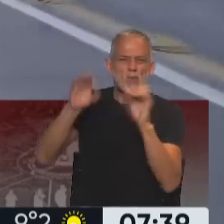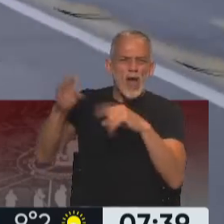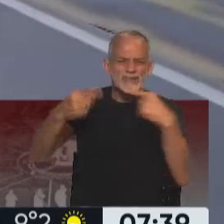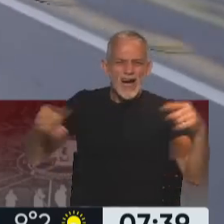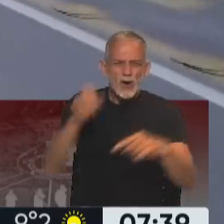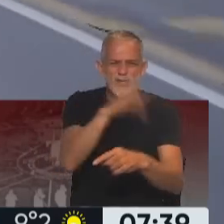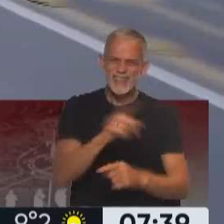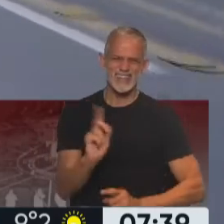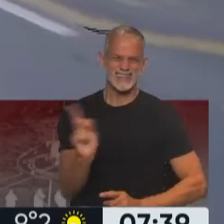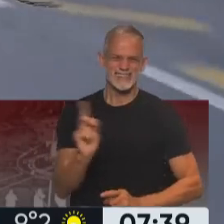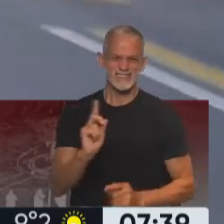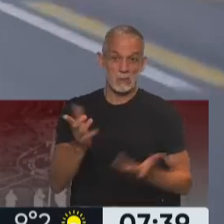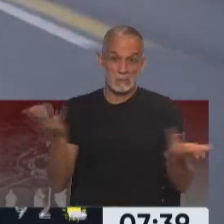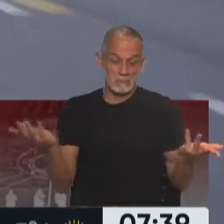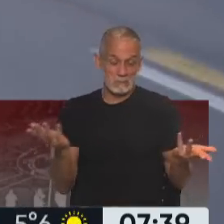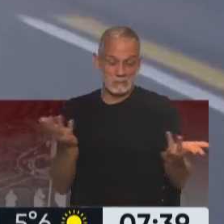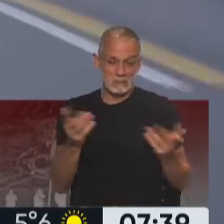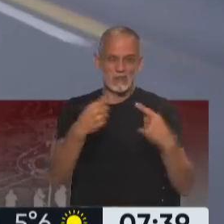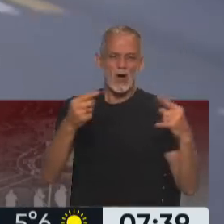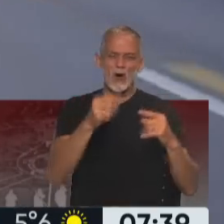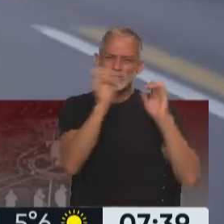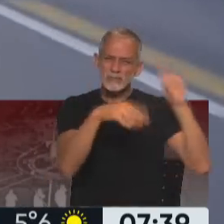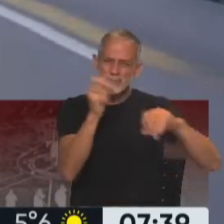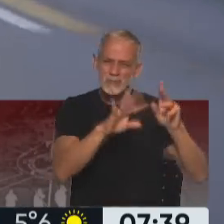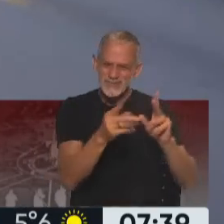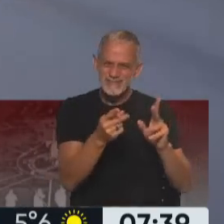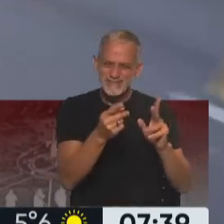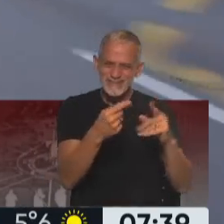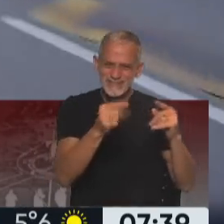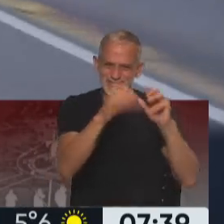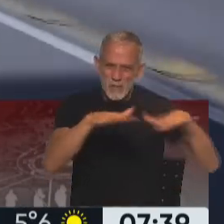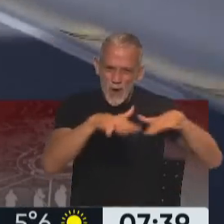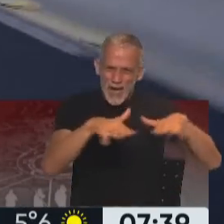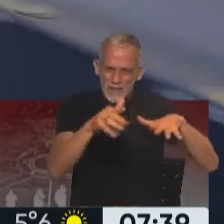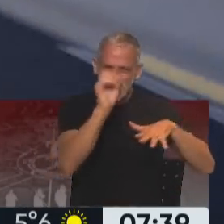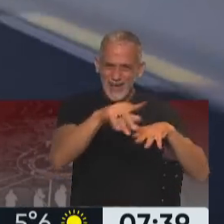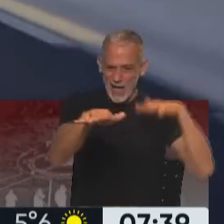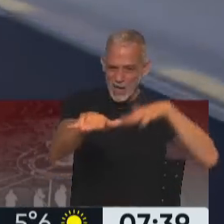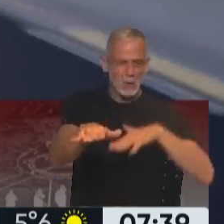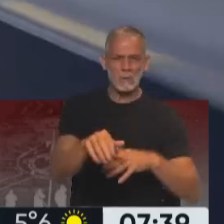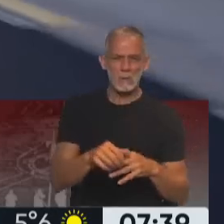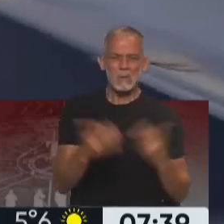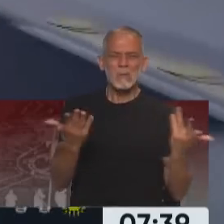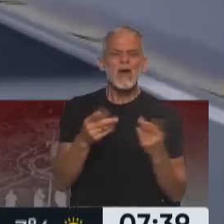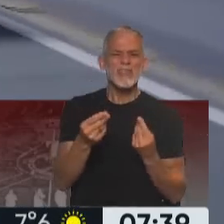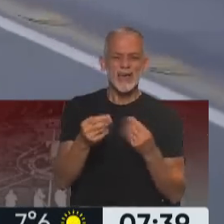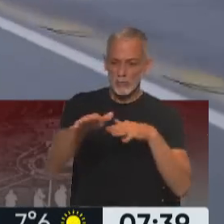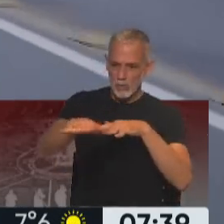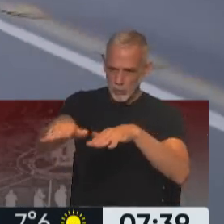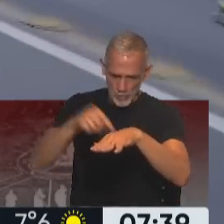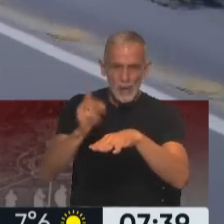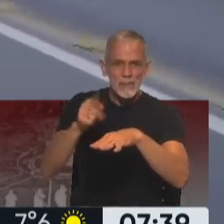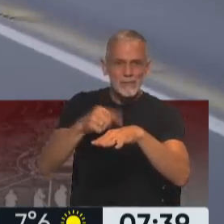del finado. claro. ¿No? Es muy buena esa. Claro. ¿Qué te parece? ¿Qué acumulamos? Tal cual.